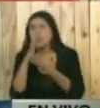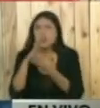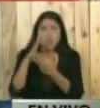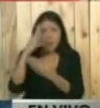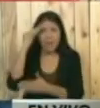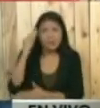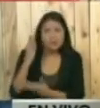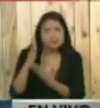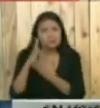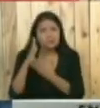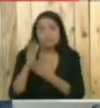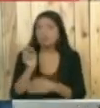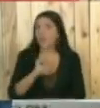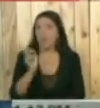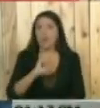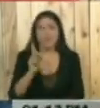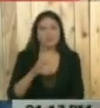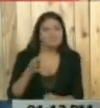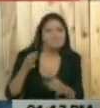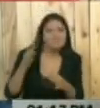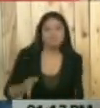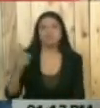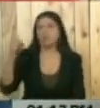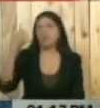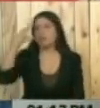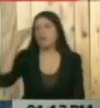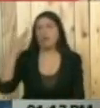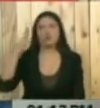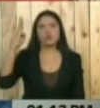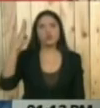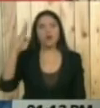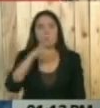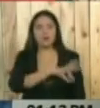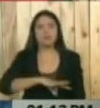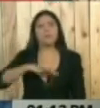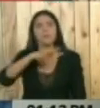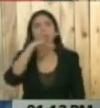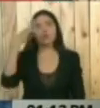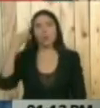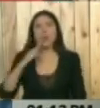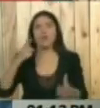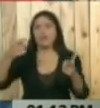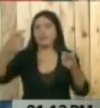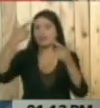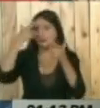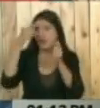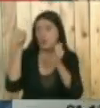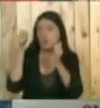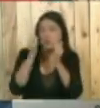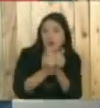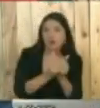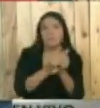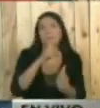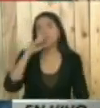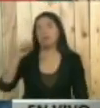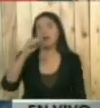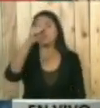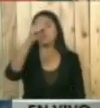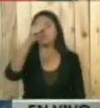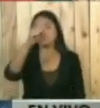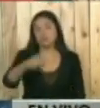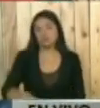él. Que nunca dude del espíritu de Bolívar y de Chávez que está con él. Y que